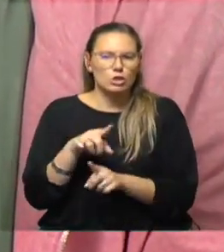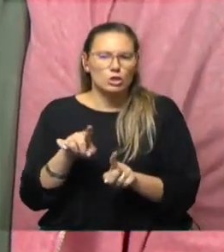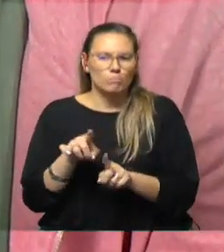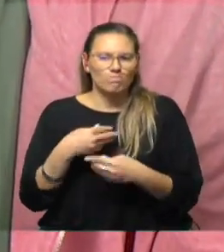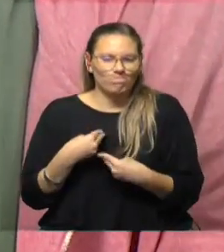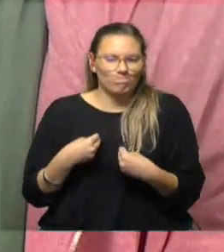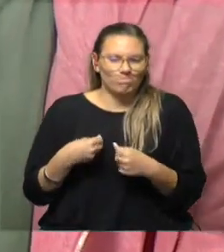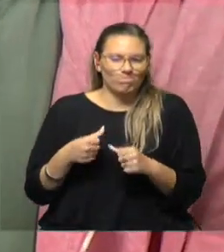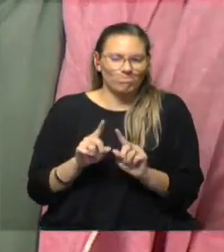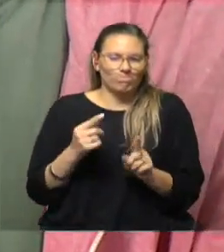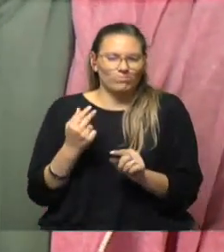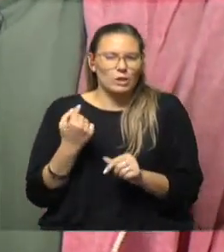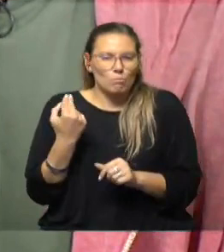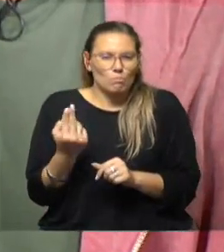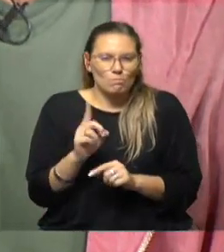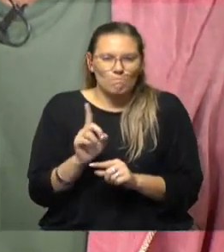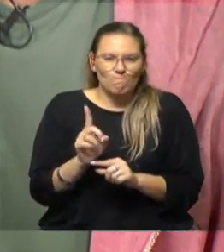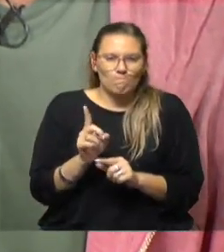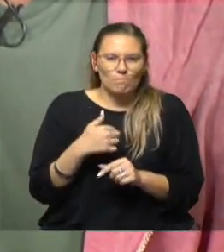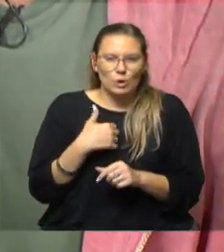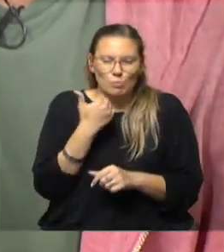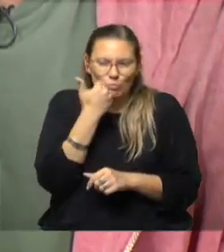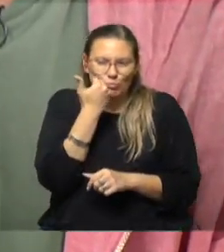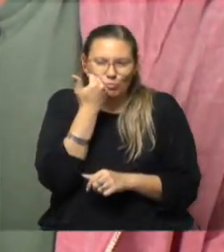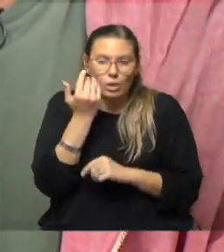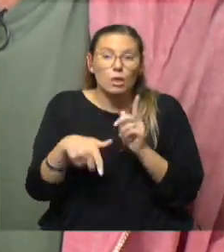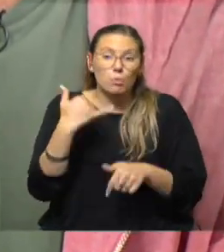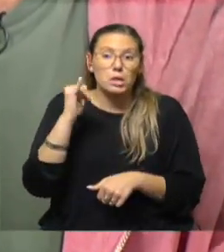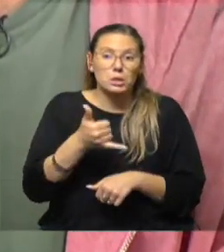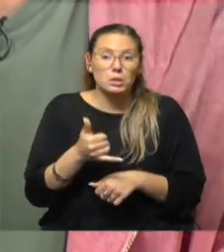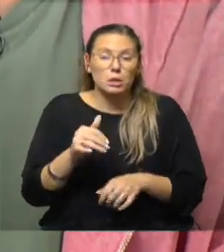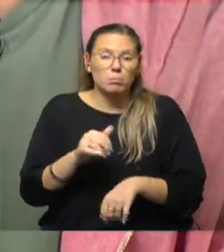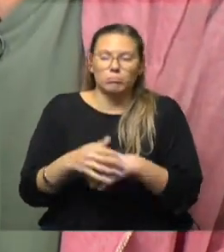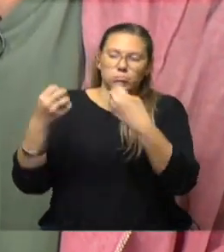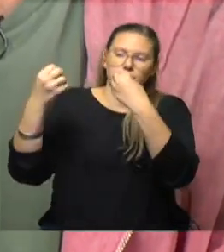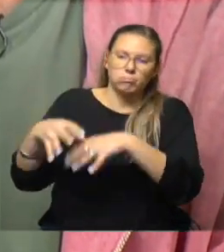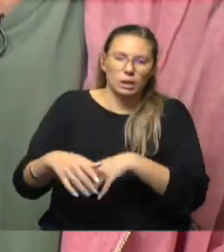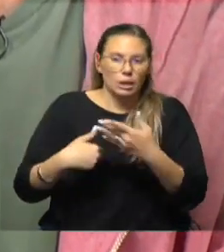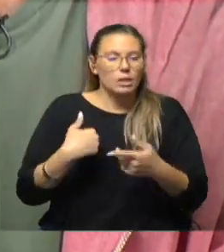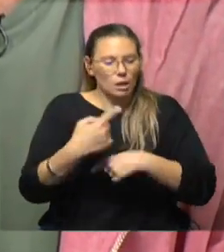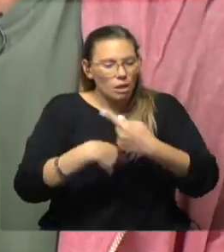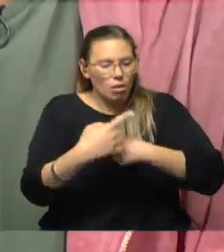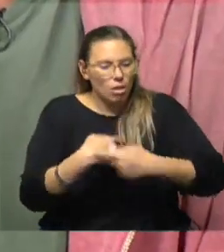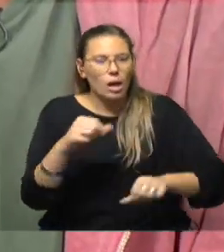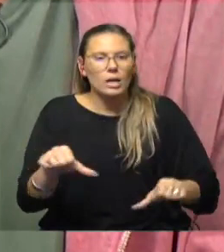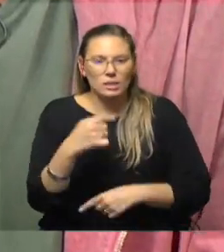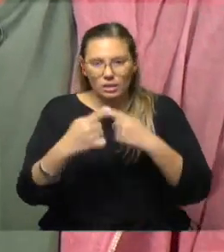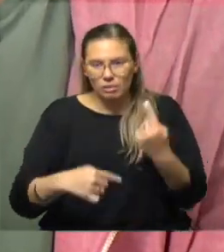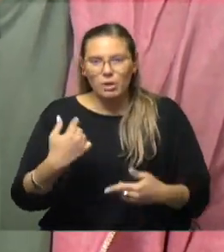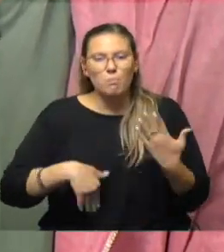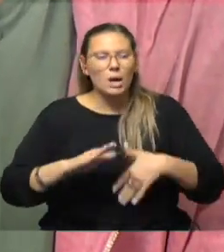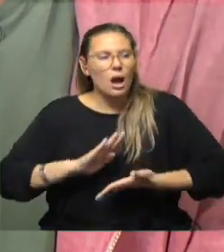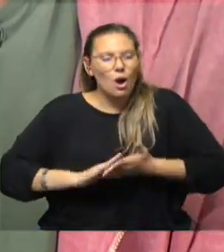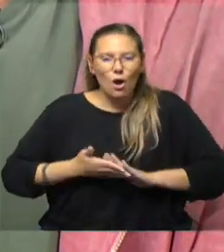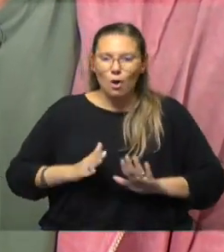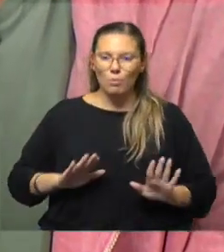que no me lo permitía, me daba pudor. Y después sí, una vez que solté eso, ahí arranqué a hacer otras cosas y me sentí más cómodo.